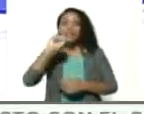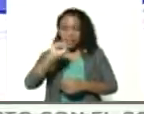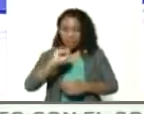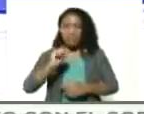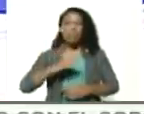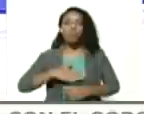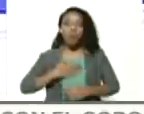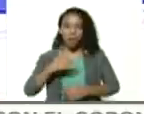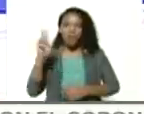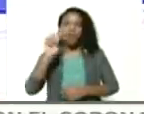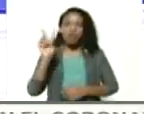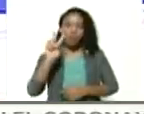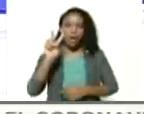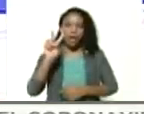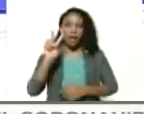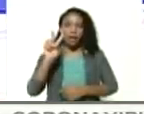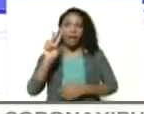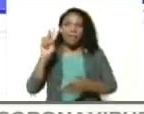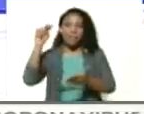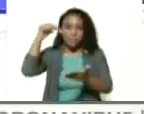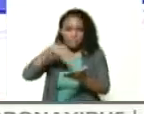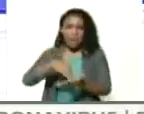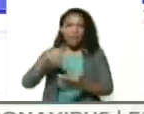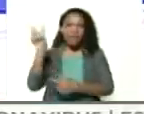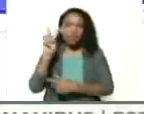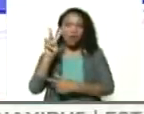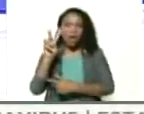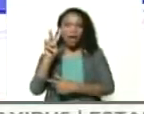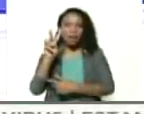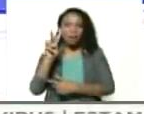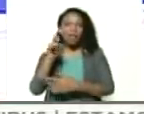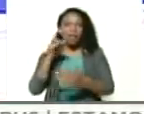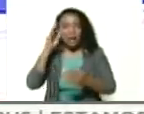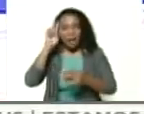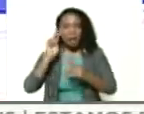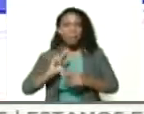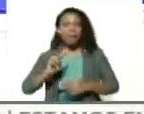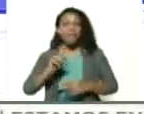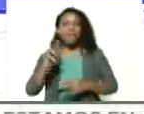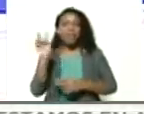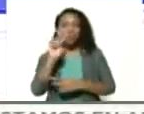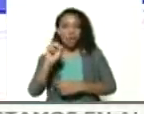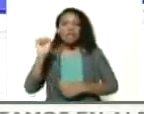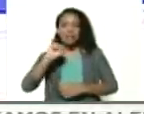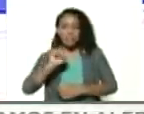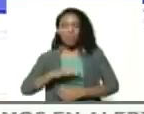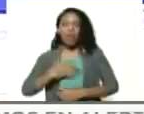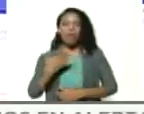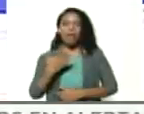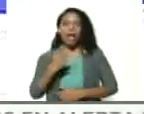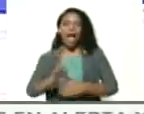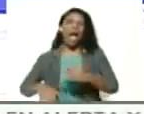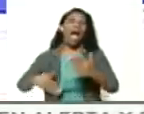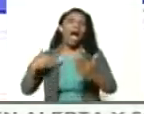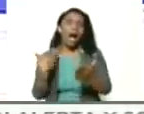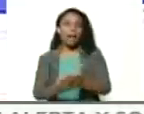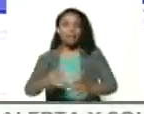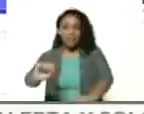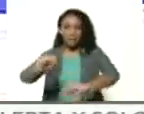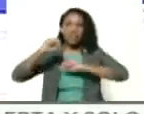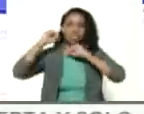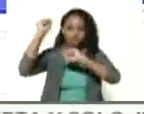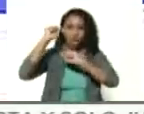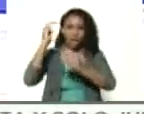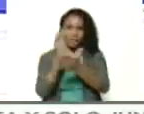puede Venezuela, de pie Venezuela, digna Venezuela, sí se puede. ¡Hasta la